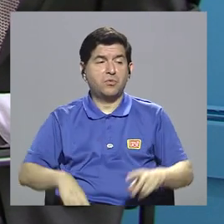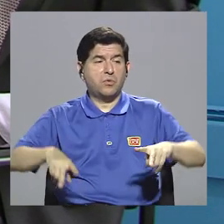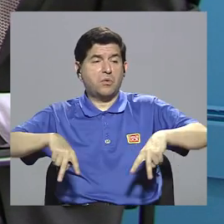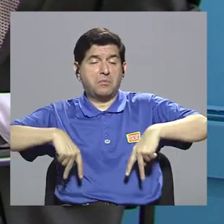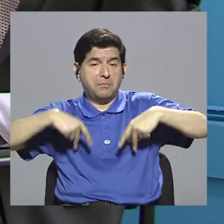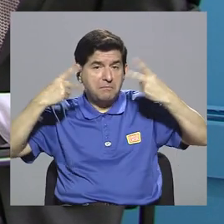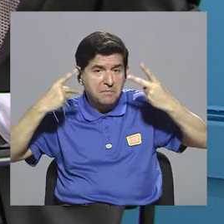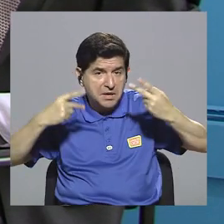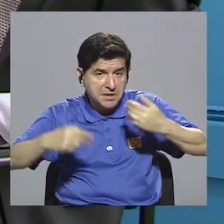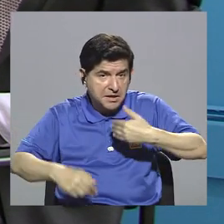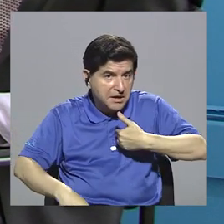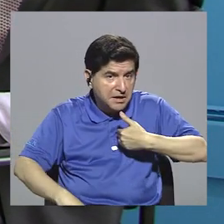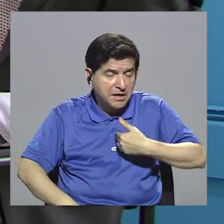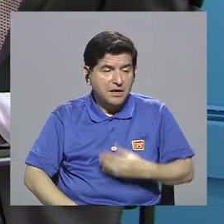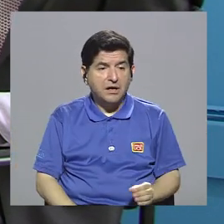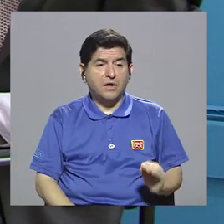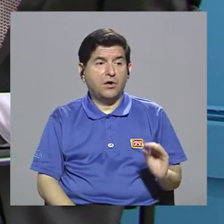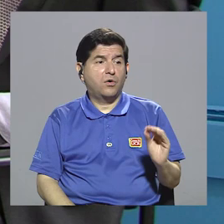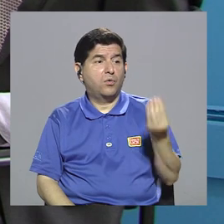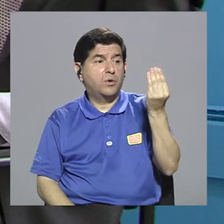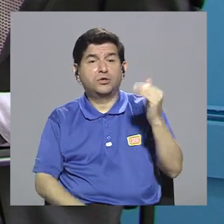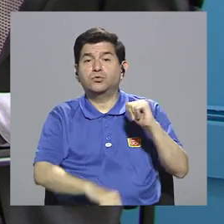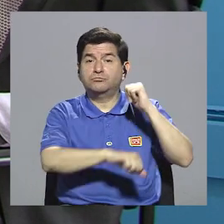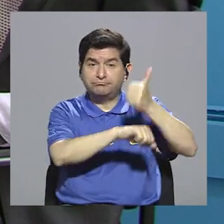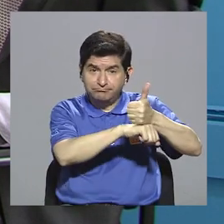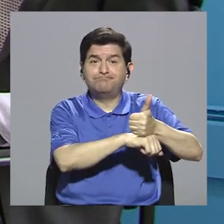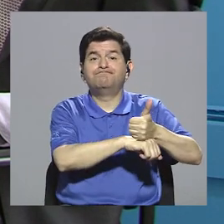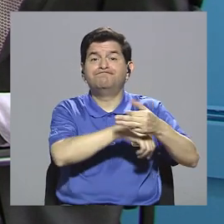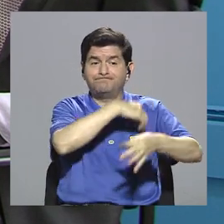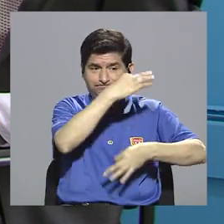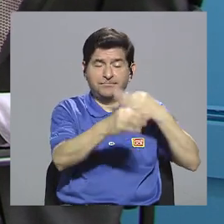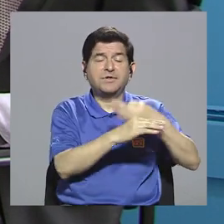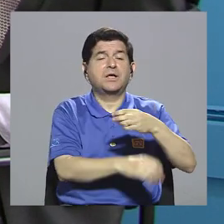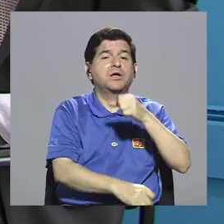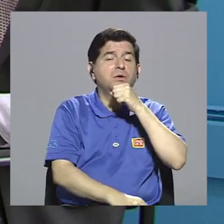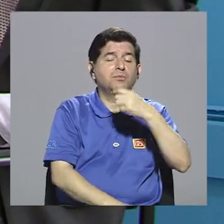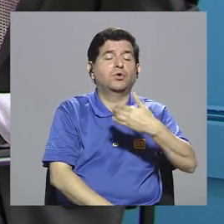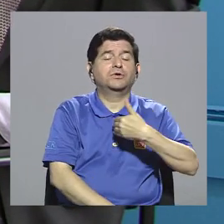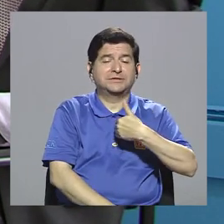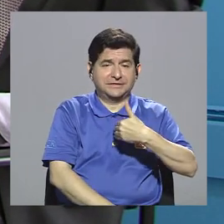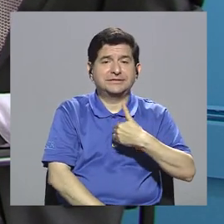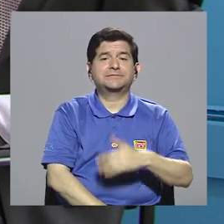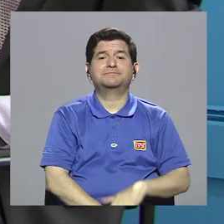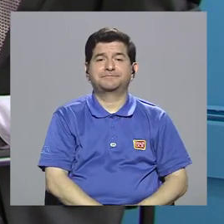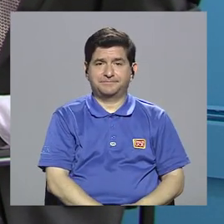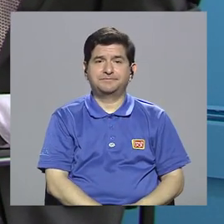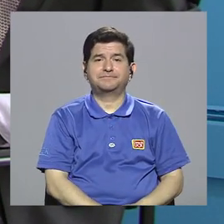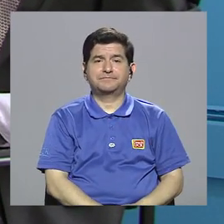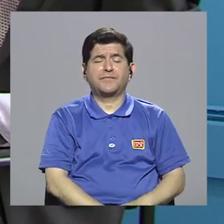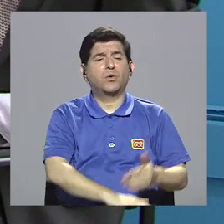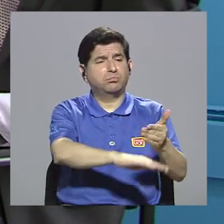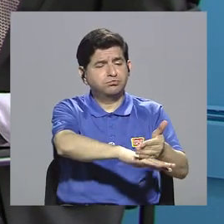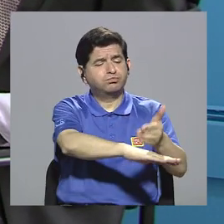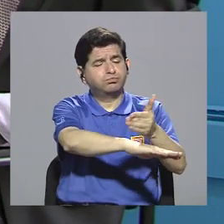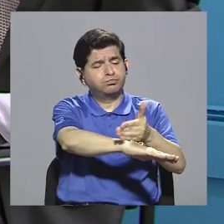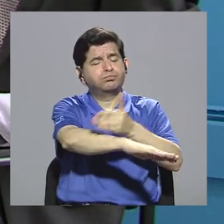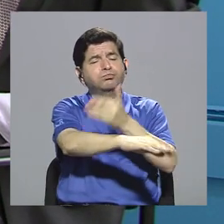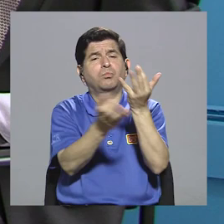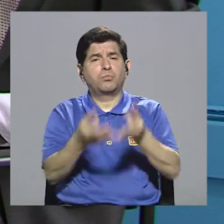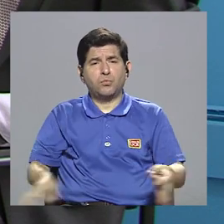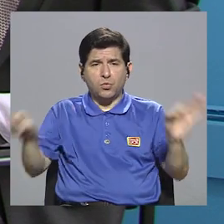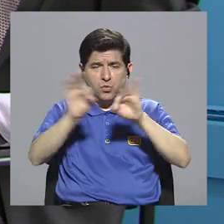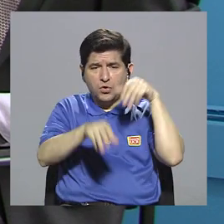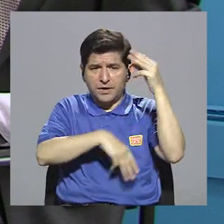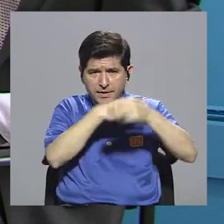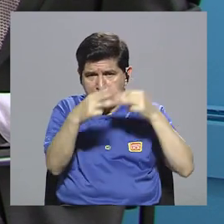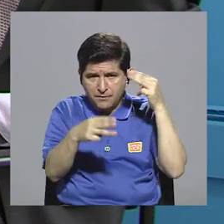vive la juventud va a determinar el tipo de vejez que uno va a tener hemos avanzado importantemente